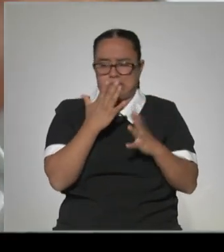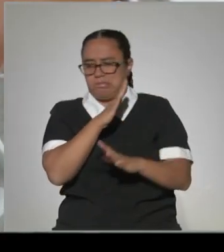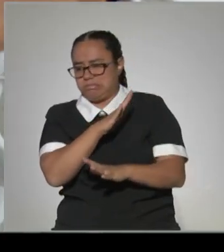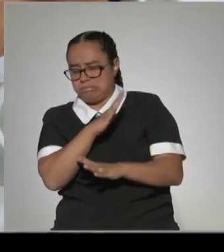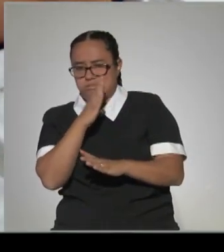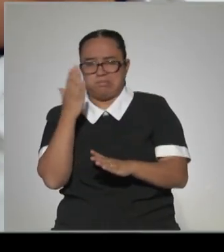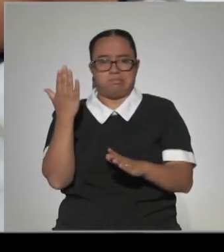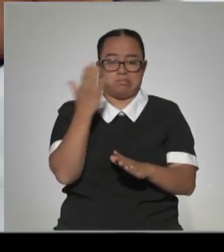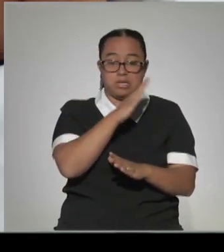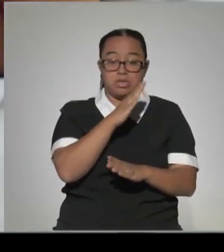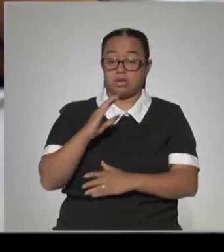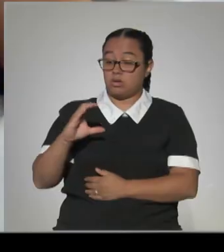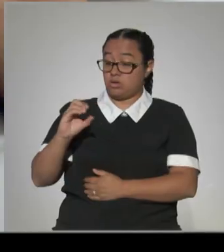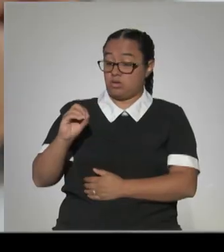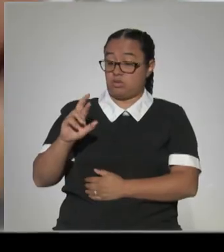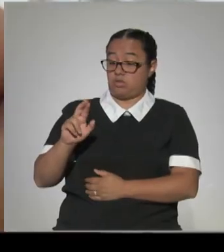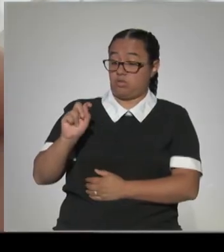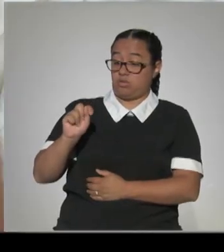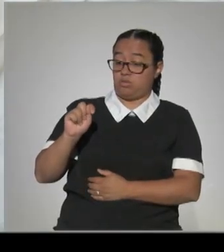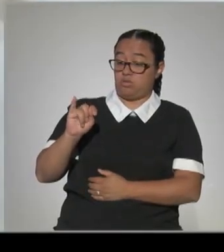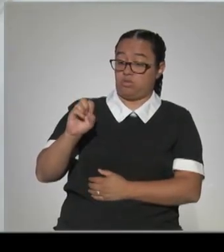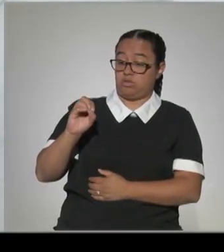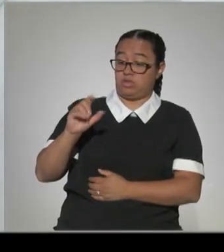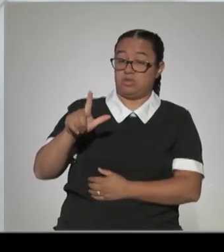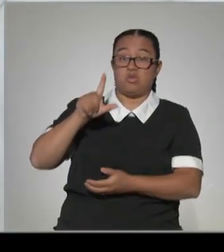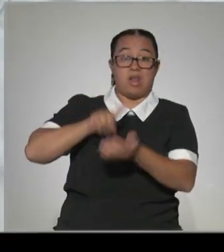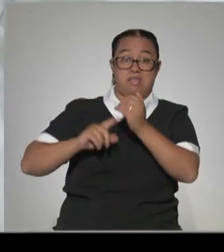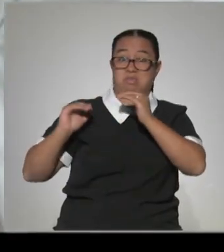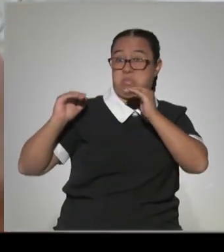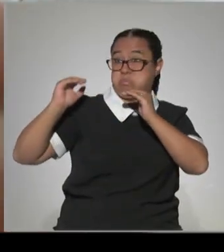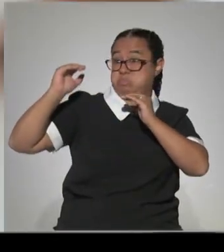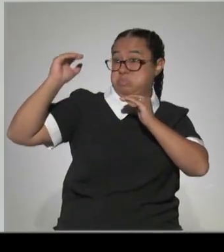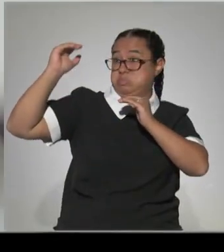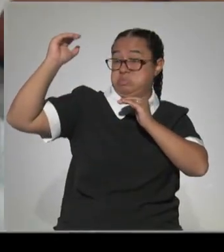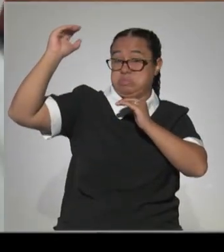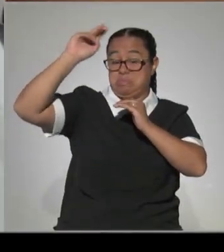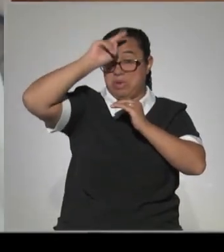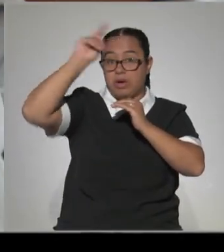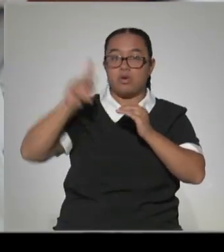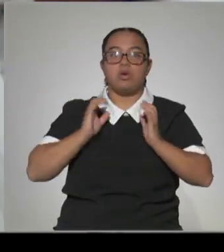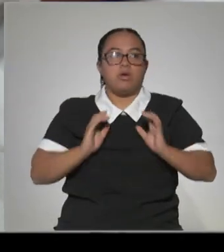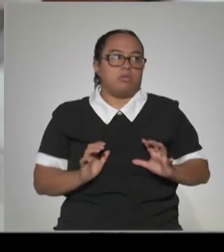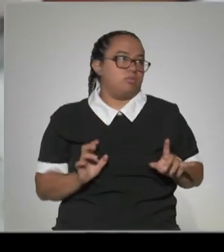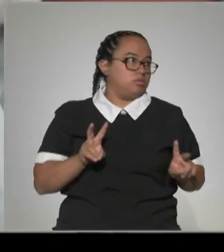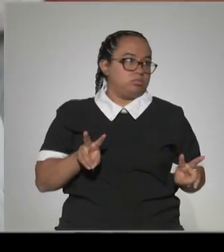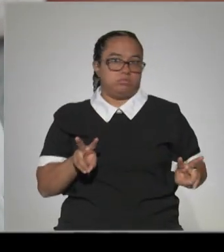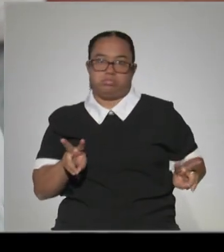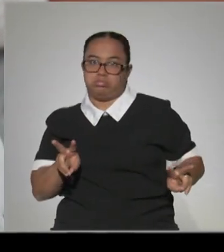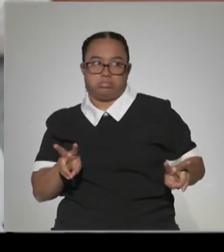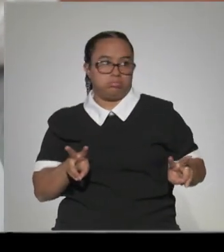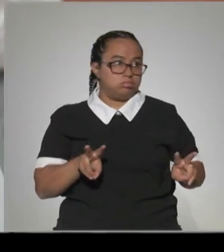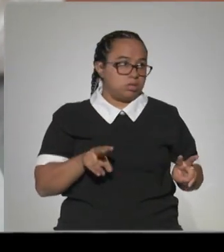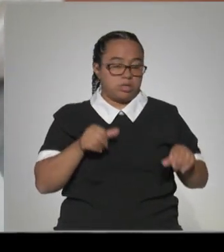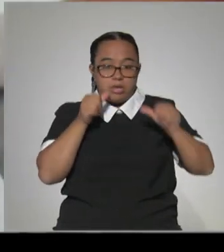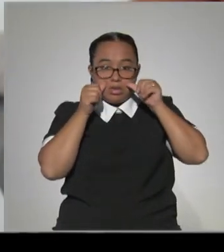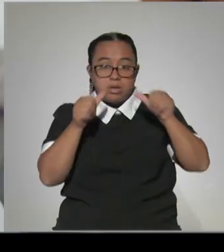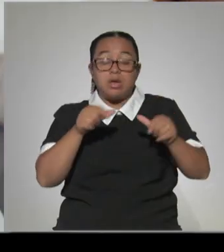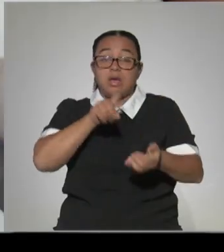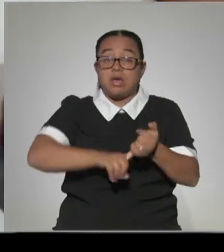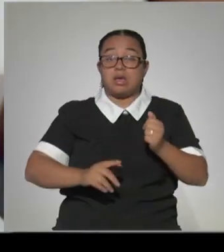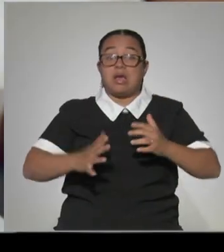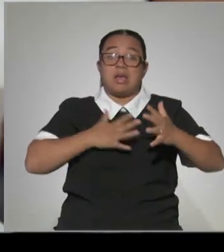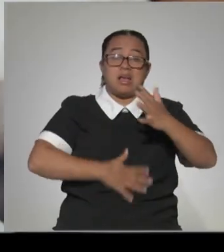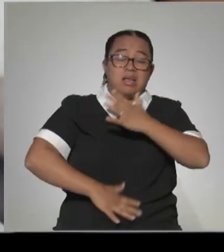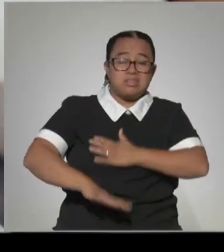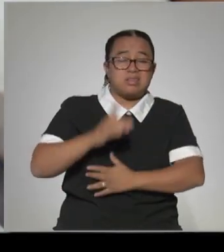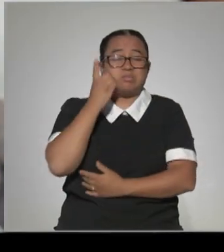Cuando el cortisol se mantiene elevado, el cuerpo se mantiene en un estado de alerta que puede causar fatiga, insomnio